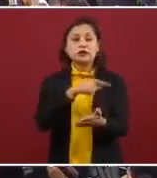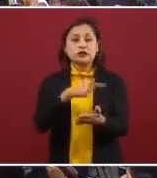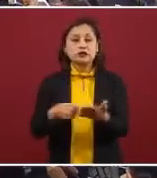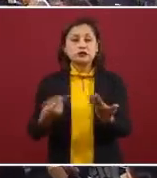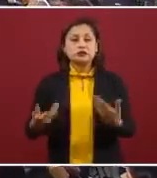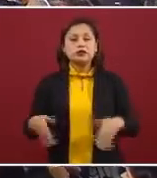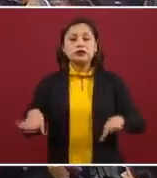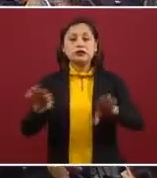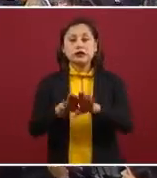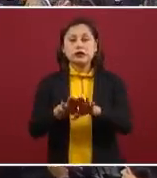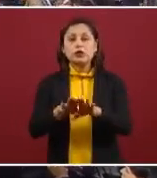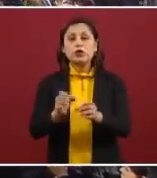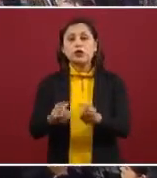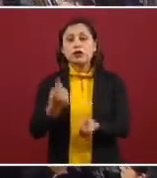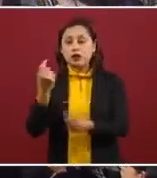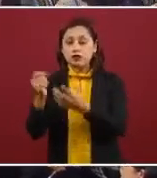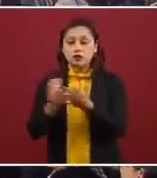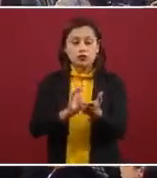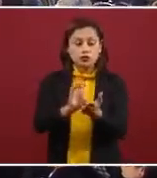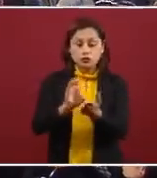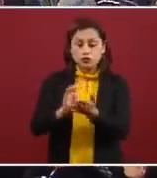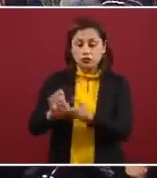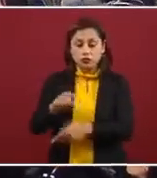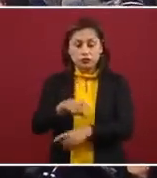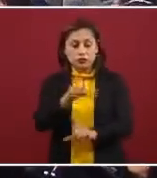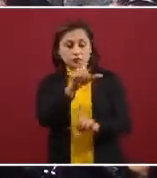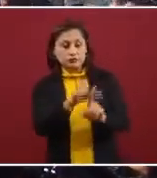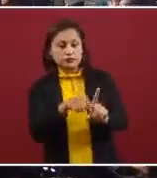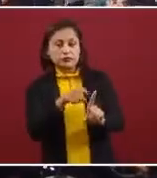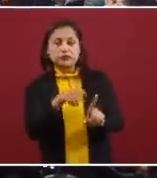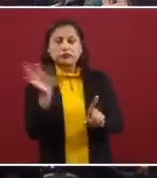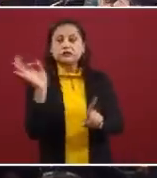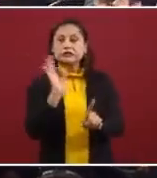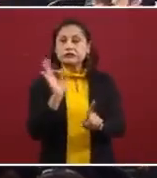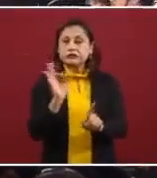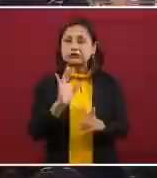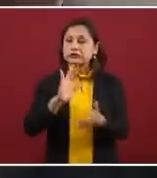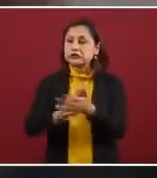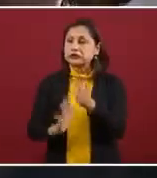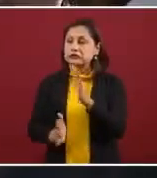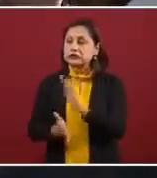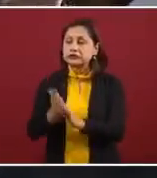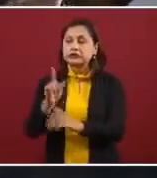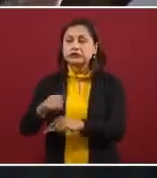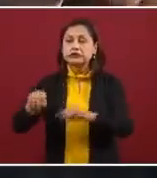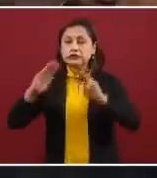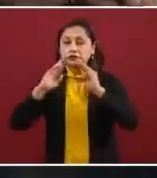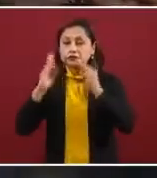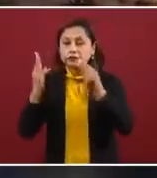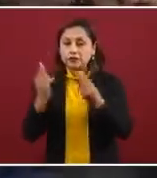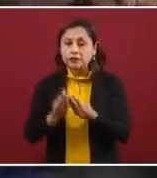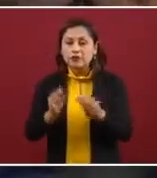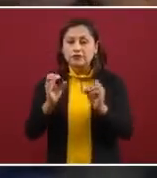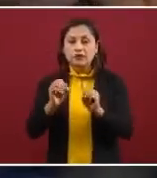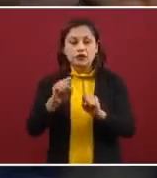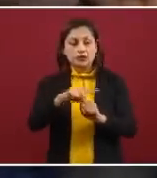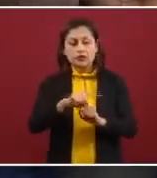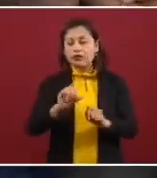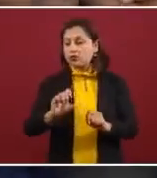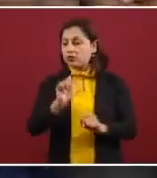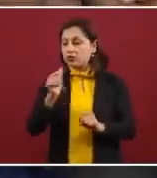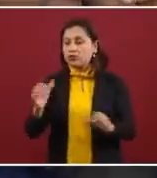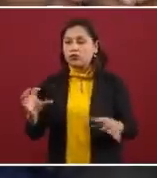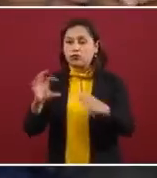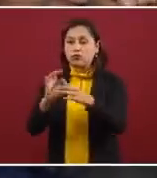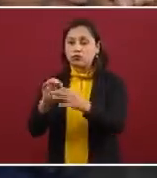que están relacionadas con ciertos actos delictivos, a personas que están vinculadas con el narco, personas que están vinculadas con casos como